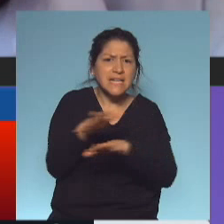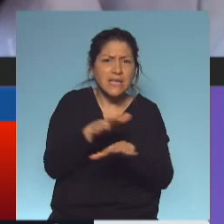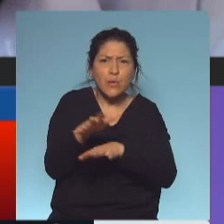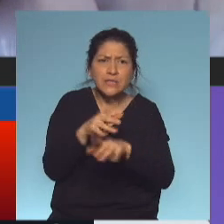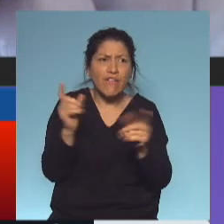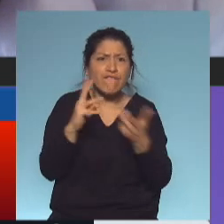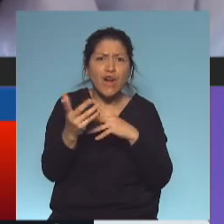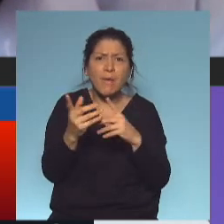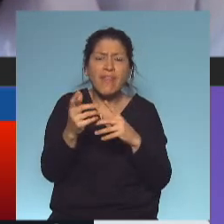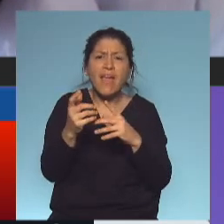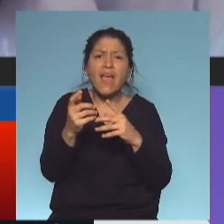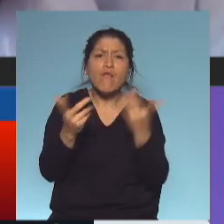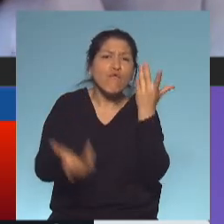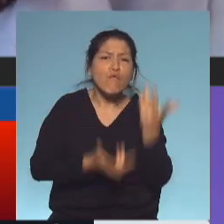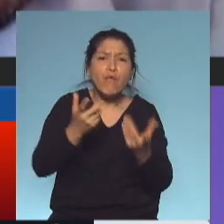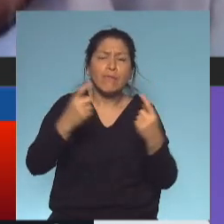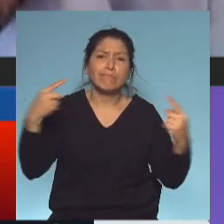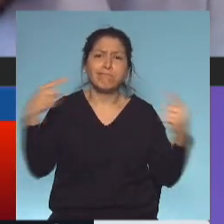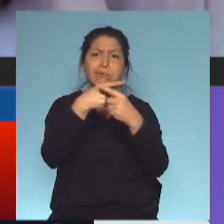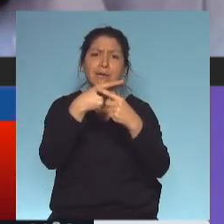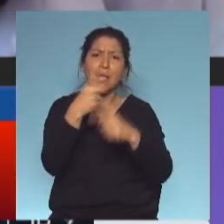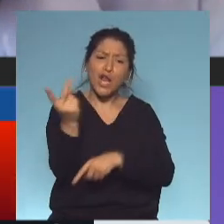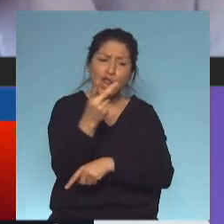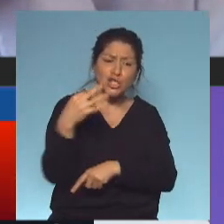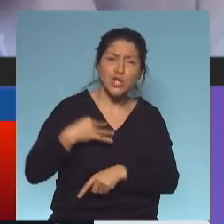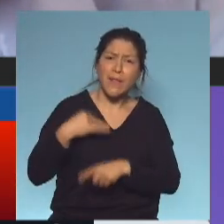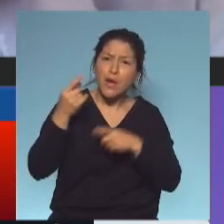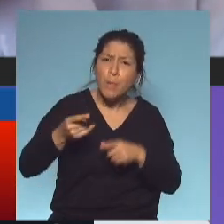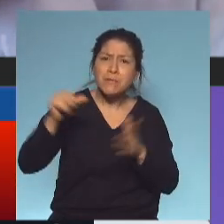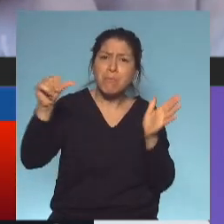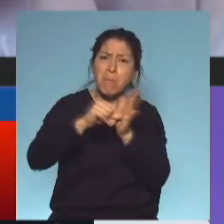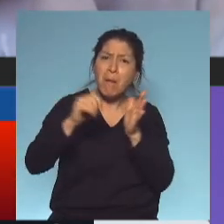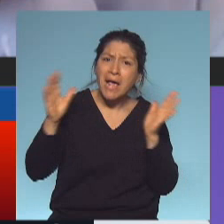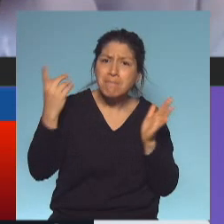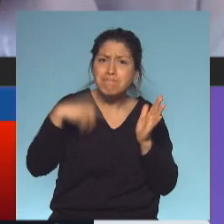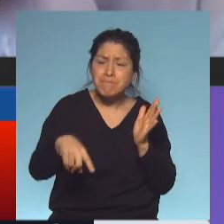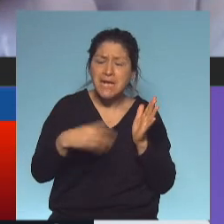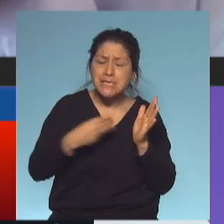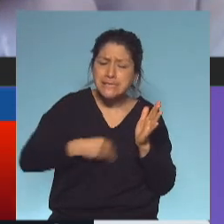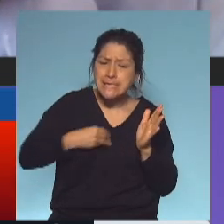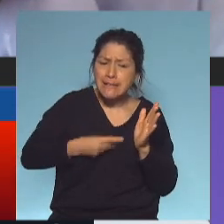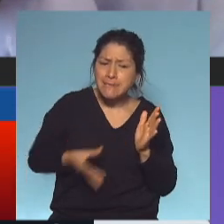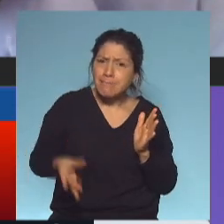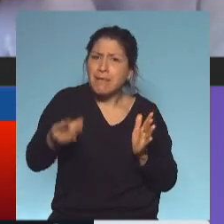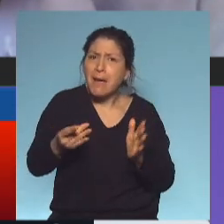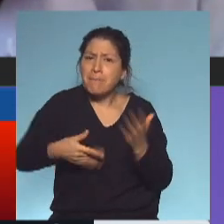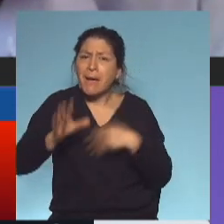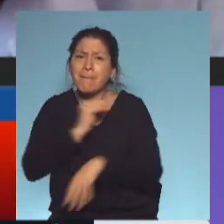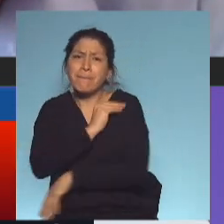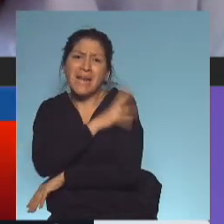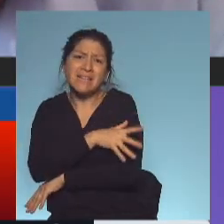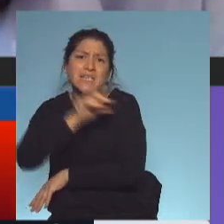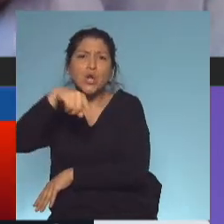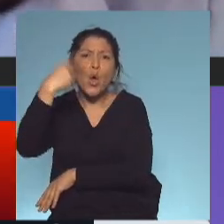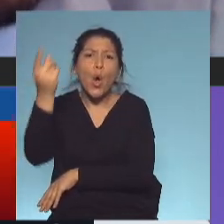fuego cruzado, ¿no? Porque sí son ciudadanos de un Estado, pero a la vez se sienten cercanos a los palestinos que tienen otro